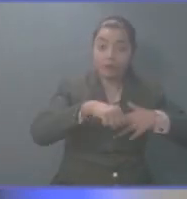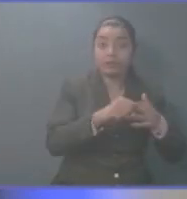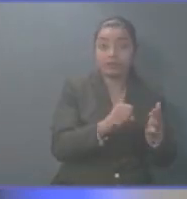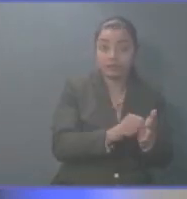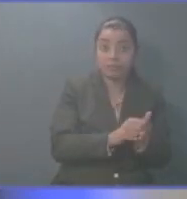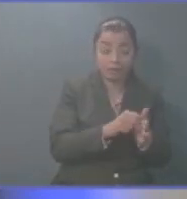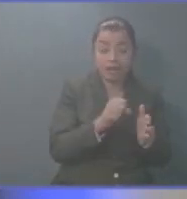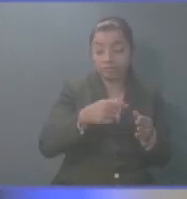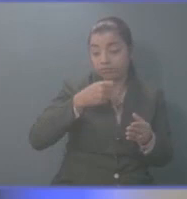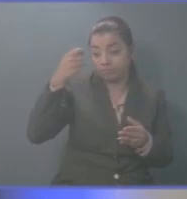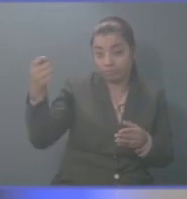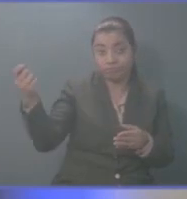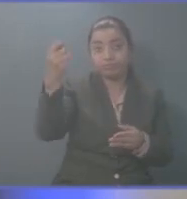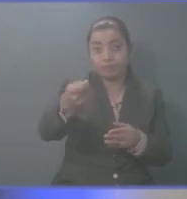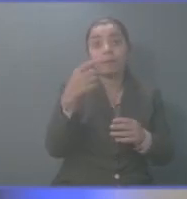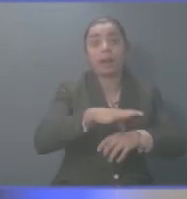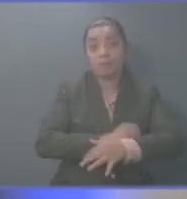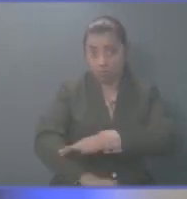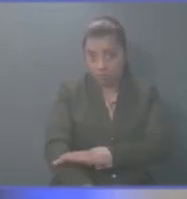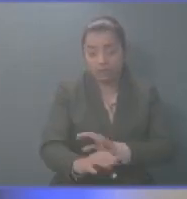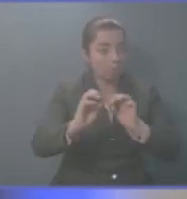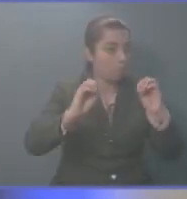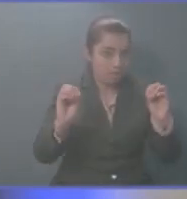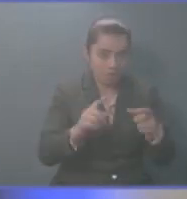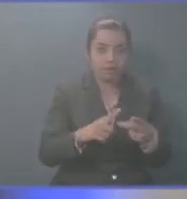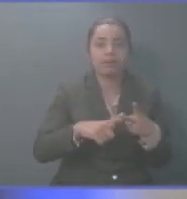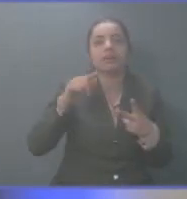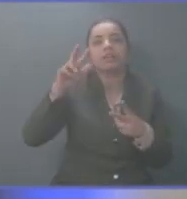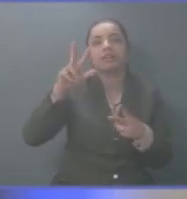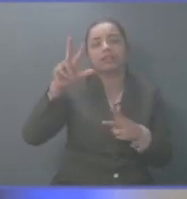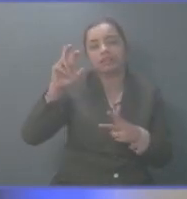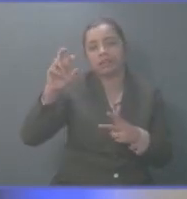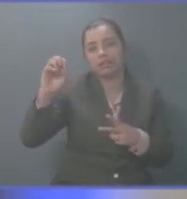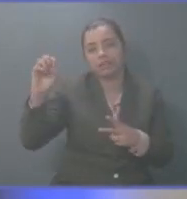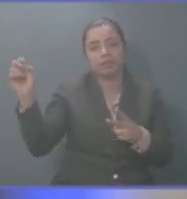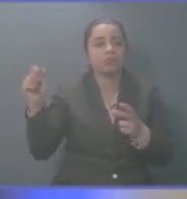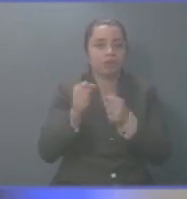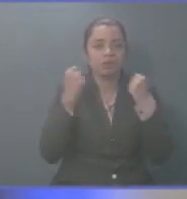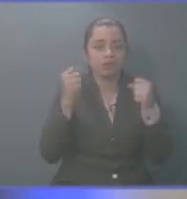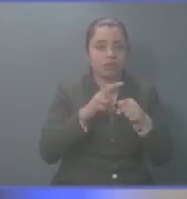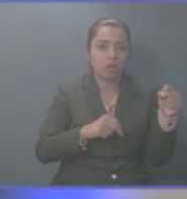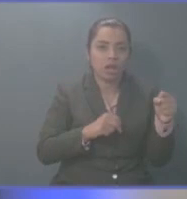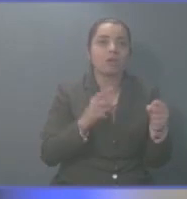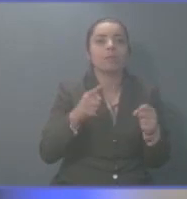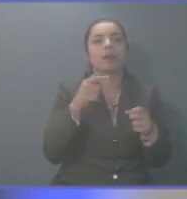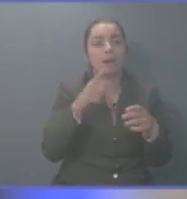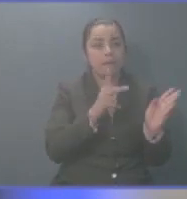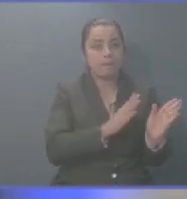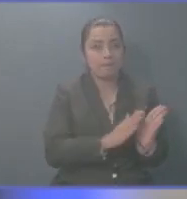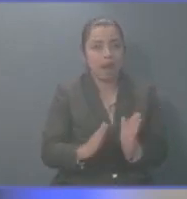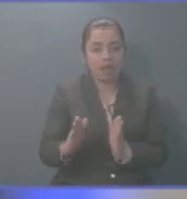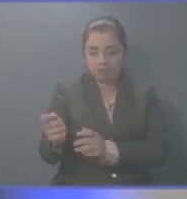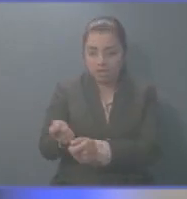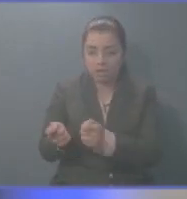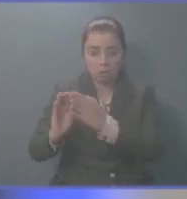30.9 millones de dólares para el Plan Control Territorial. Le aprobamos 200 millones de dólares para que el presidente financiara los últimos